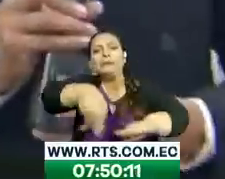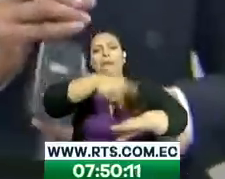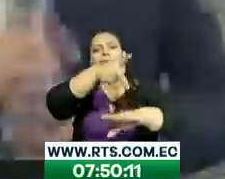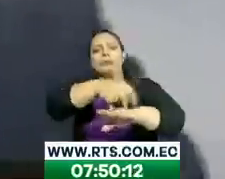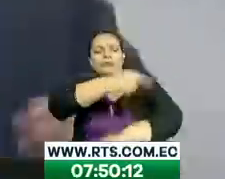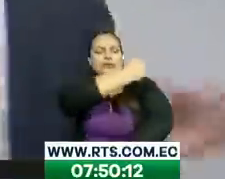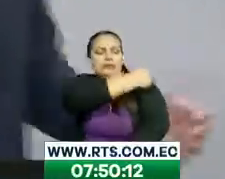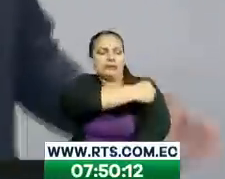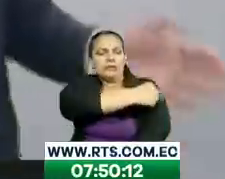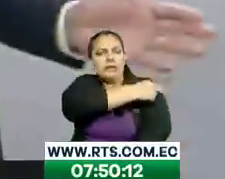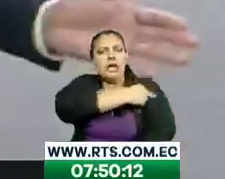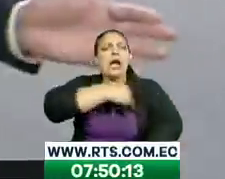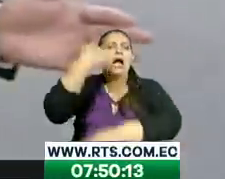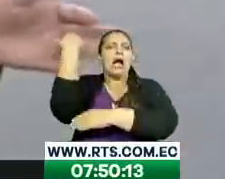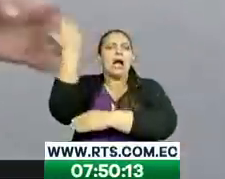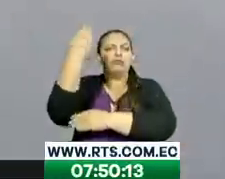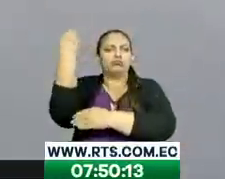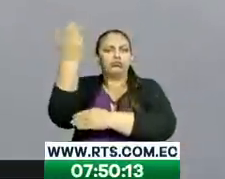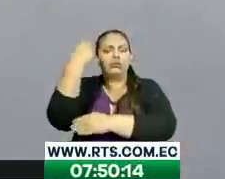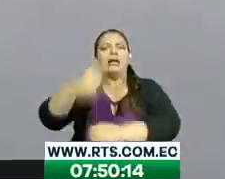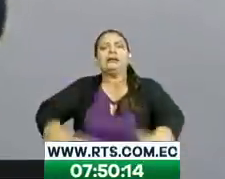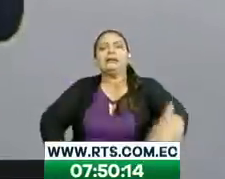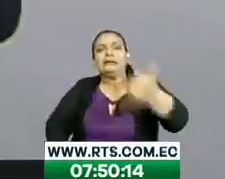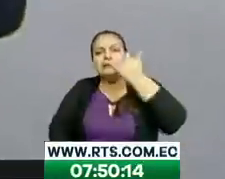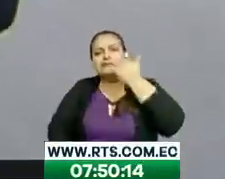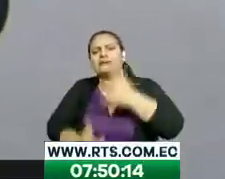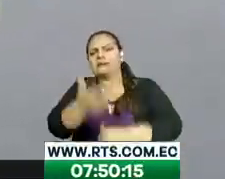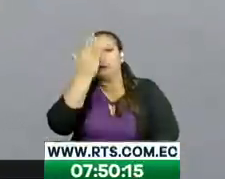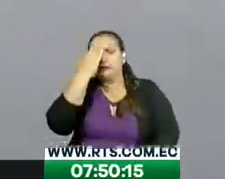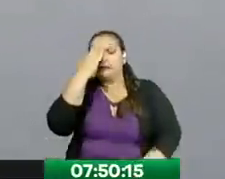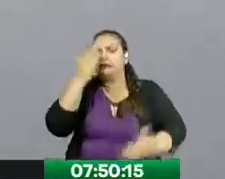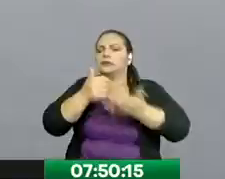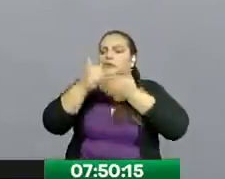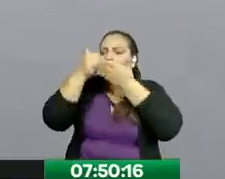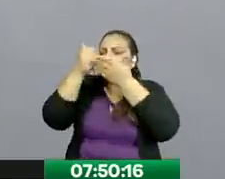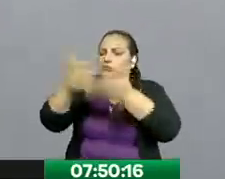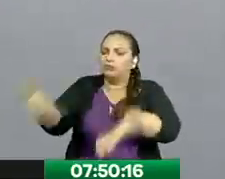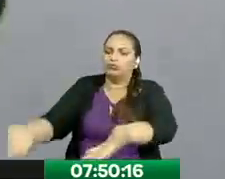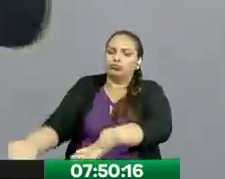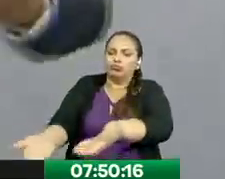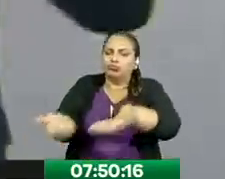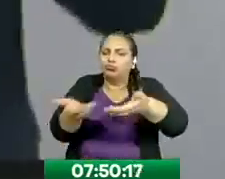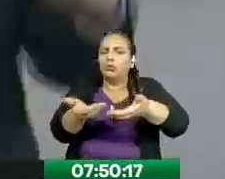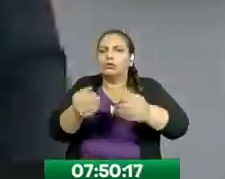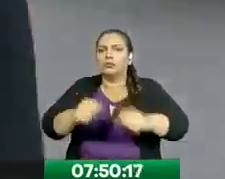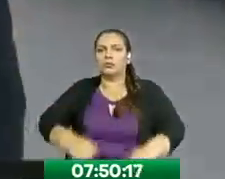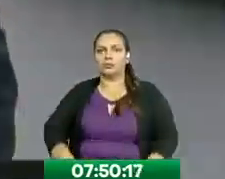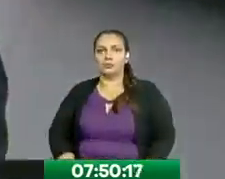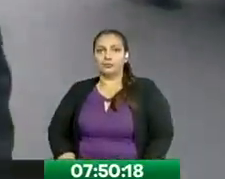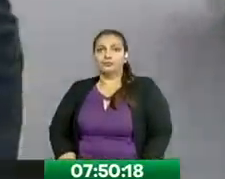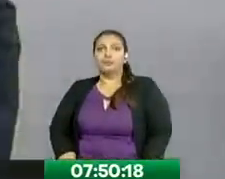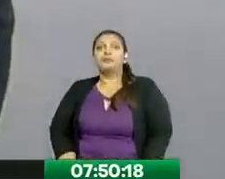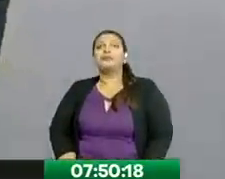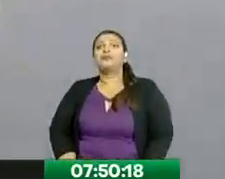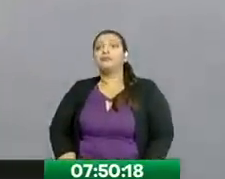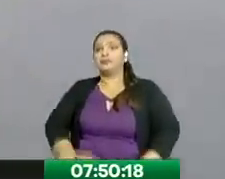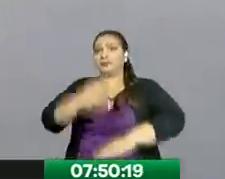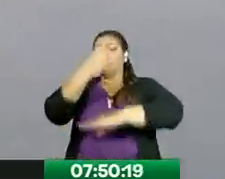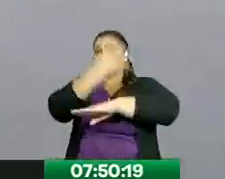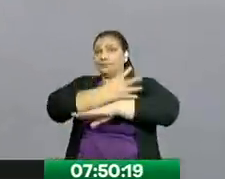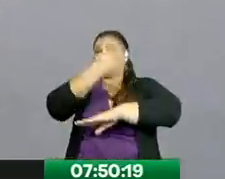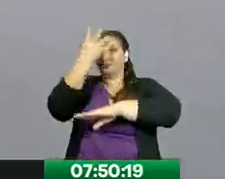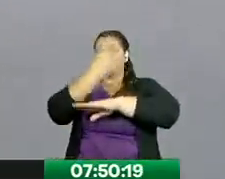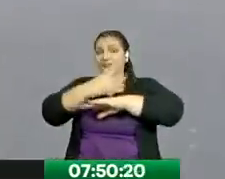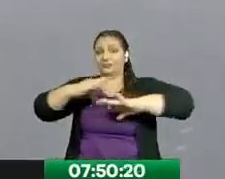entonces son las incidencias que se generan hasta el momento con miras a este feriado de cuatro días que se va a extender a nivel nacional